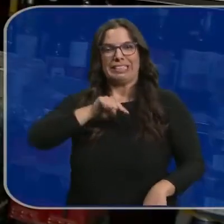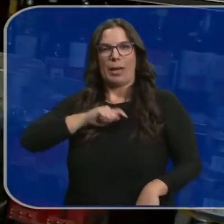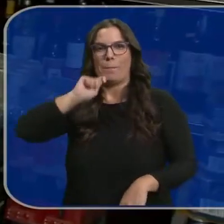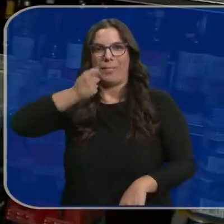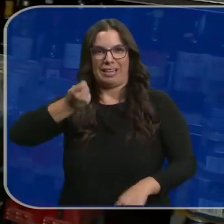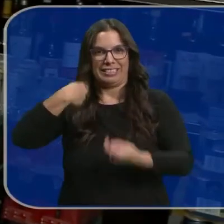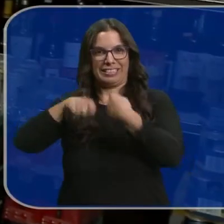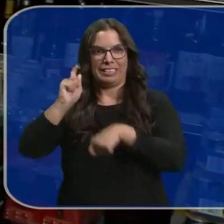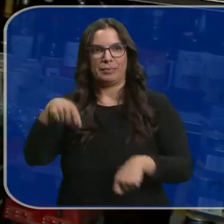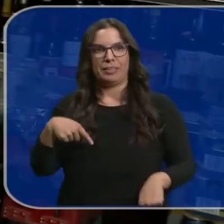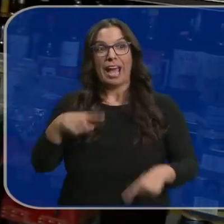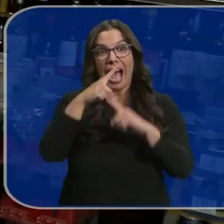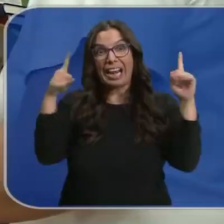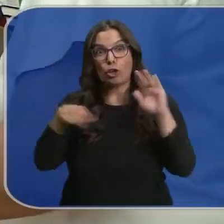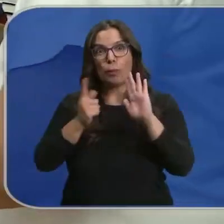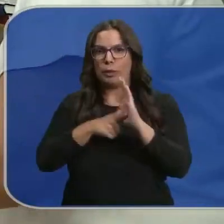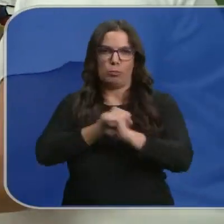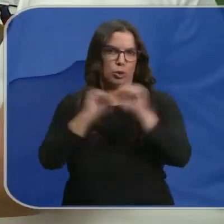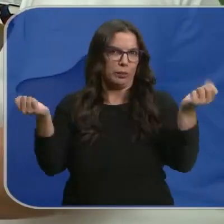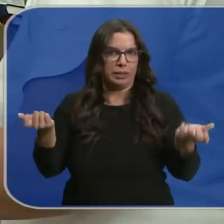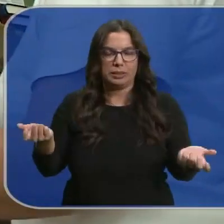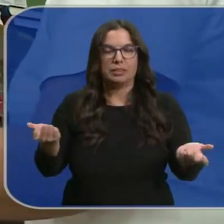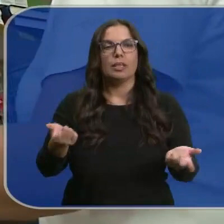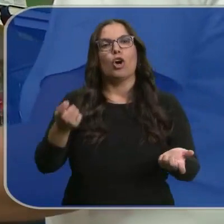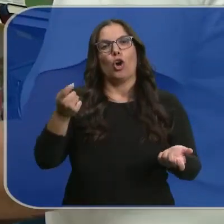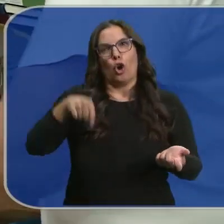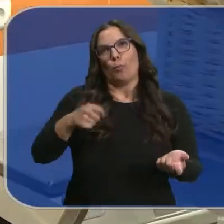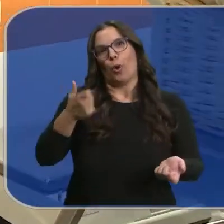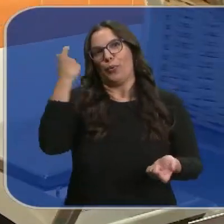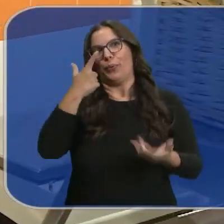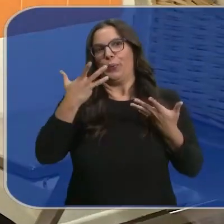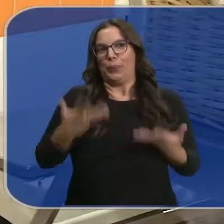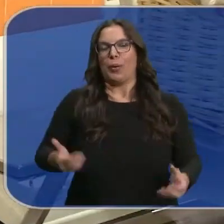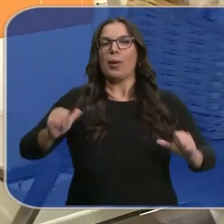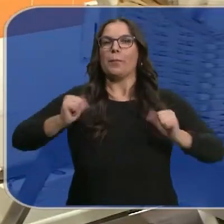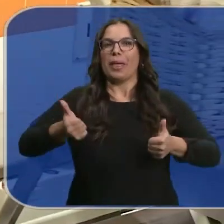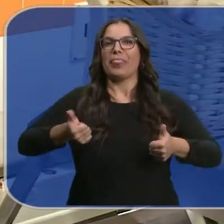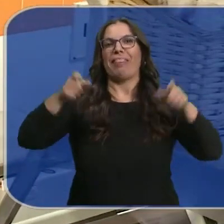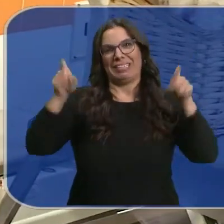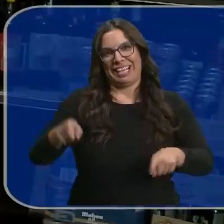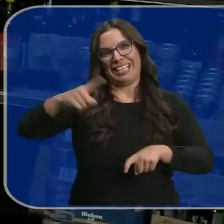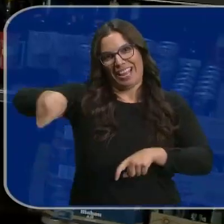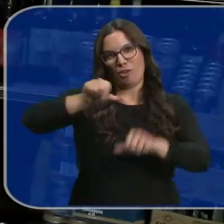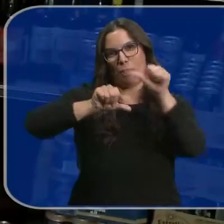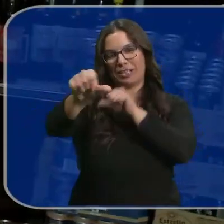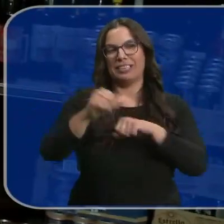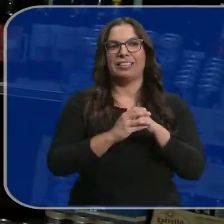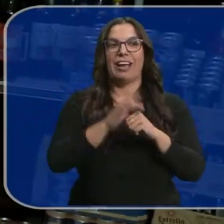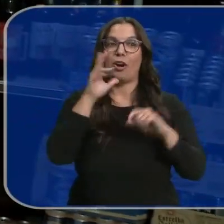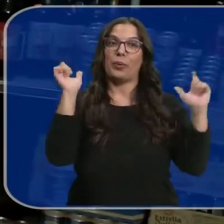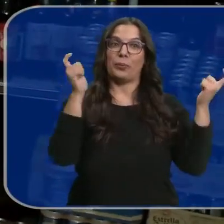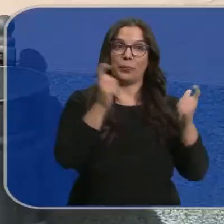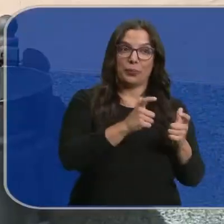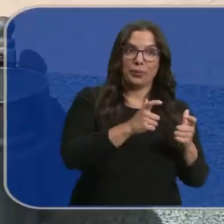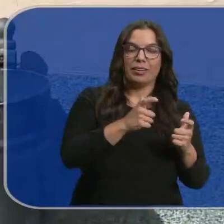panadería. Para aguantar todo eso todo el año sería imposible. Hoy respiran más tranquilos. Empieza su merecido descanso. Como ahora ha bajado ya,